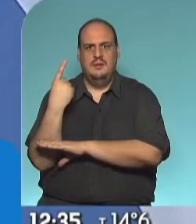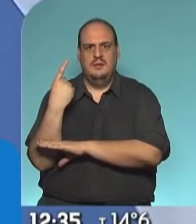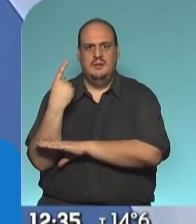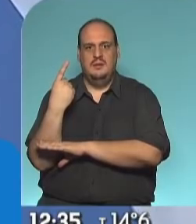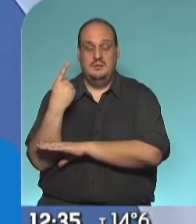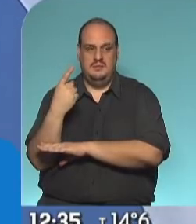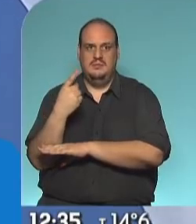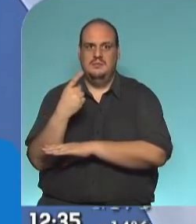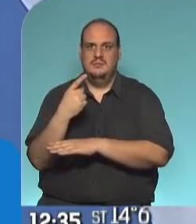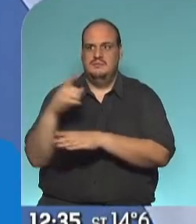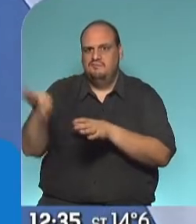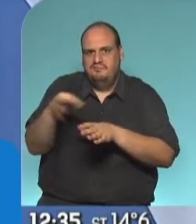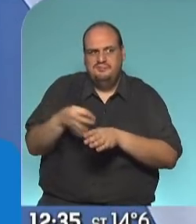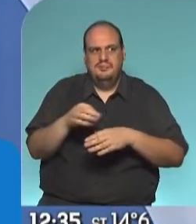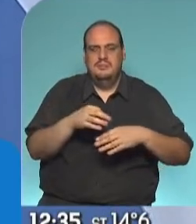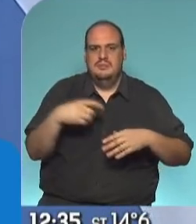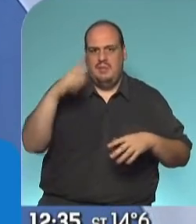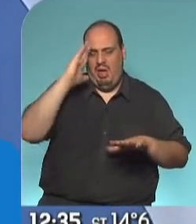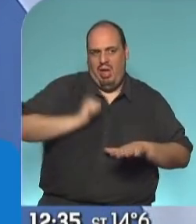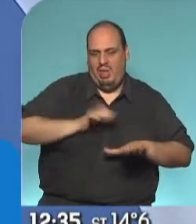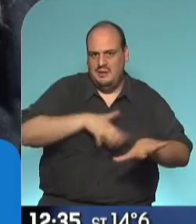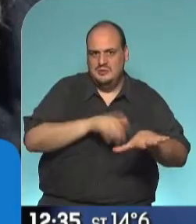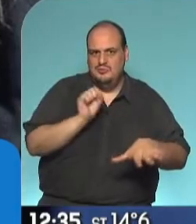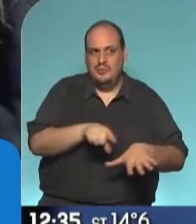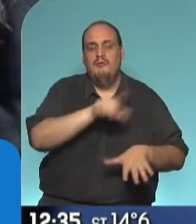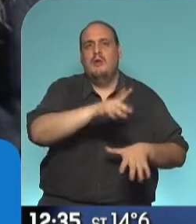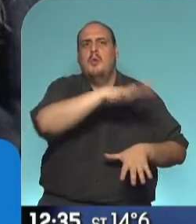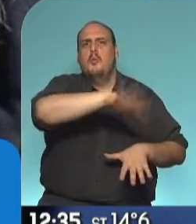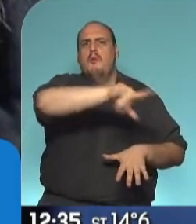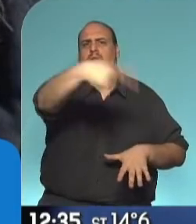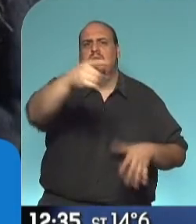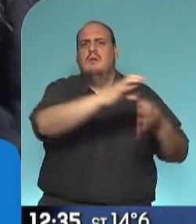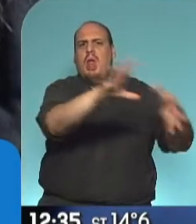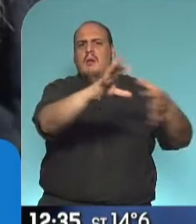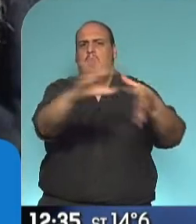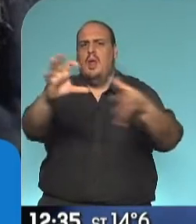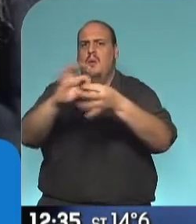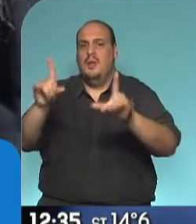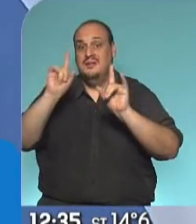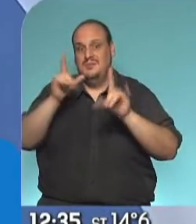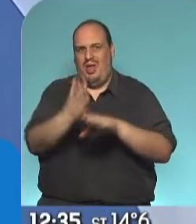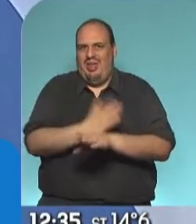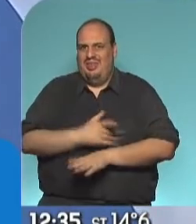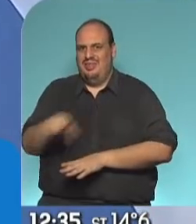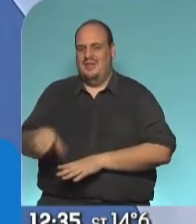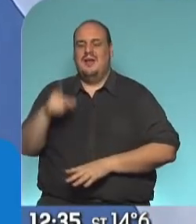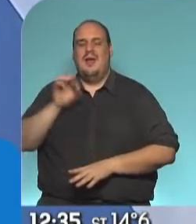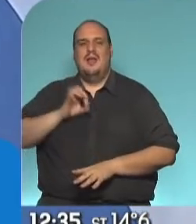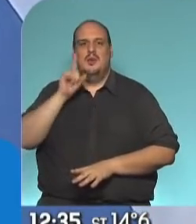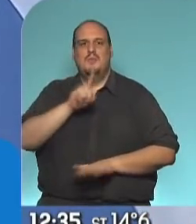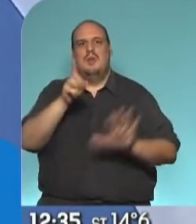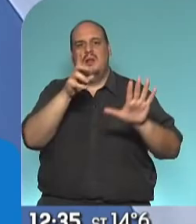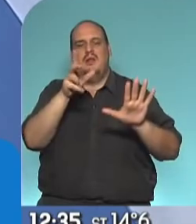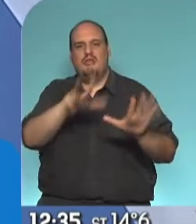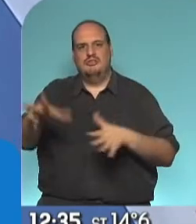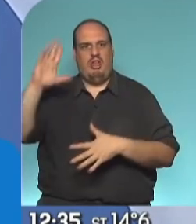construida por su ejército, para ir a liberar otros pueblos, después de haber declarado la independencia argentina en